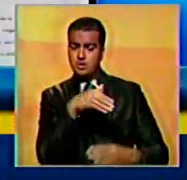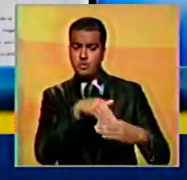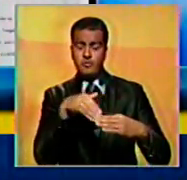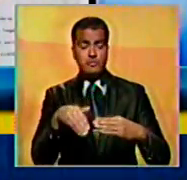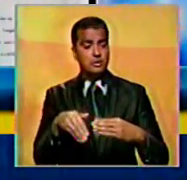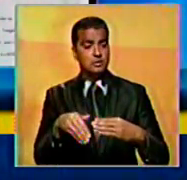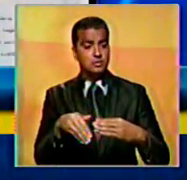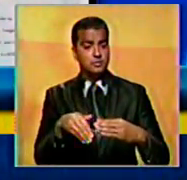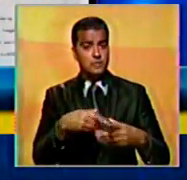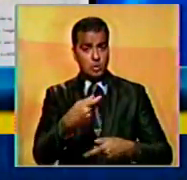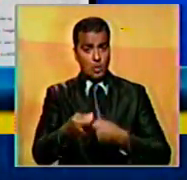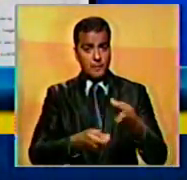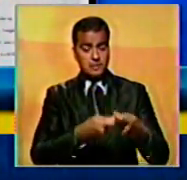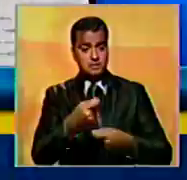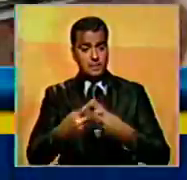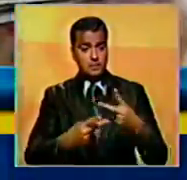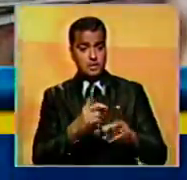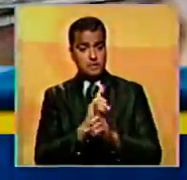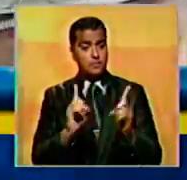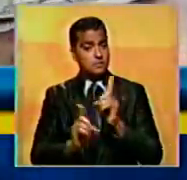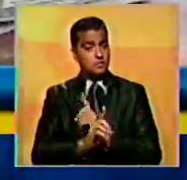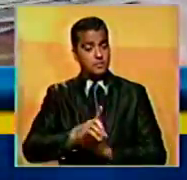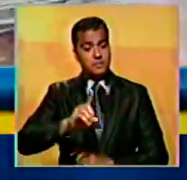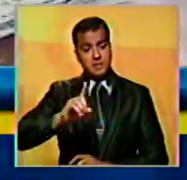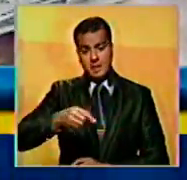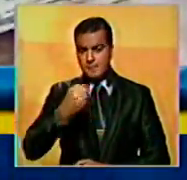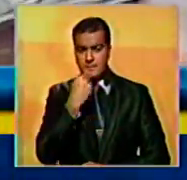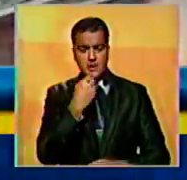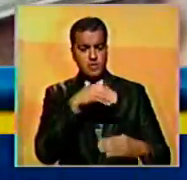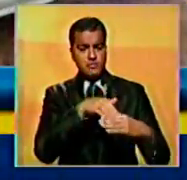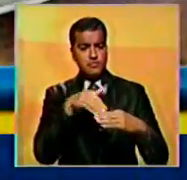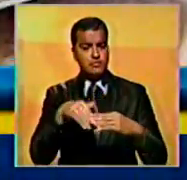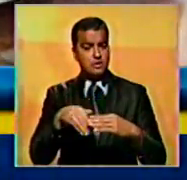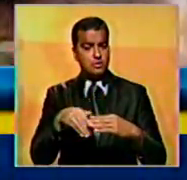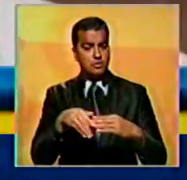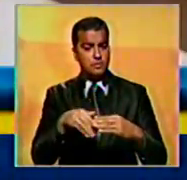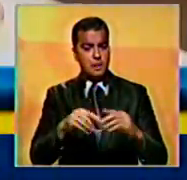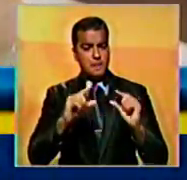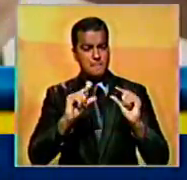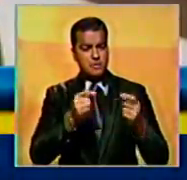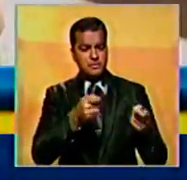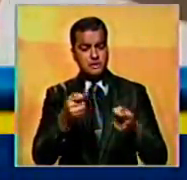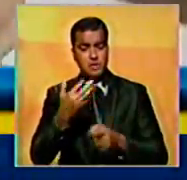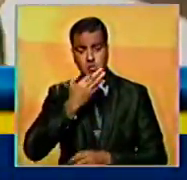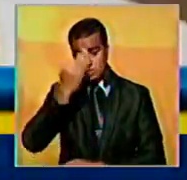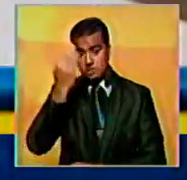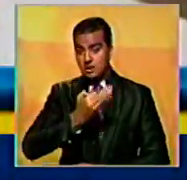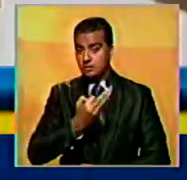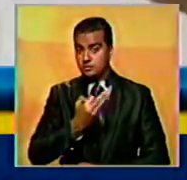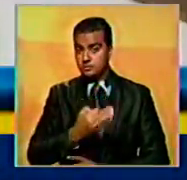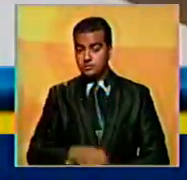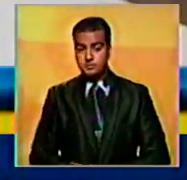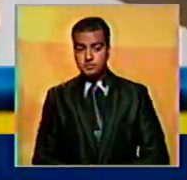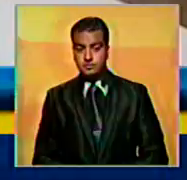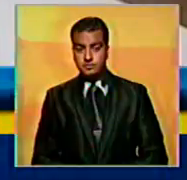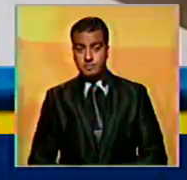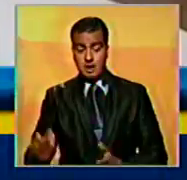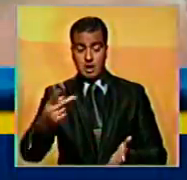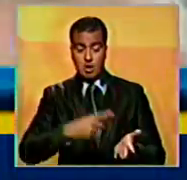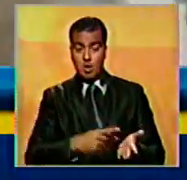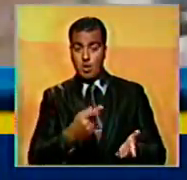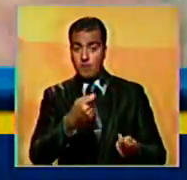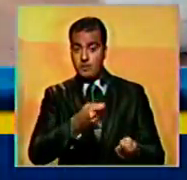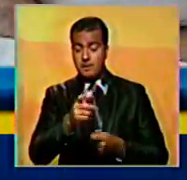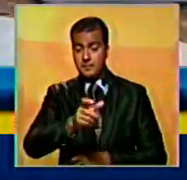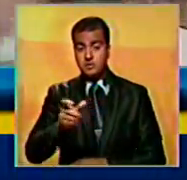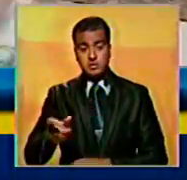universales bancos comerciales en proceso de transformación así como los bancos microfinancieros autorizados para cobrar a sus clientes lo